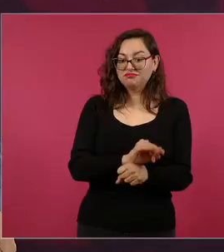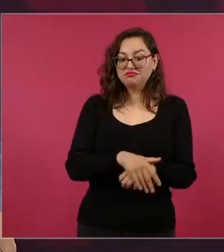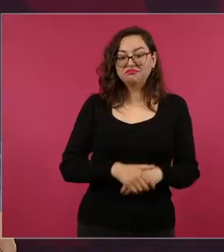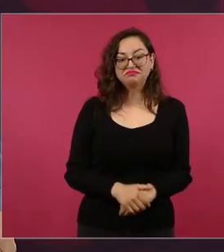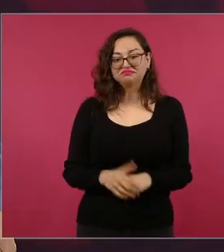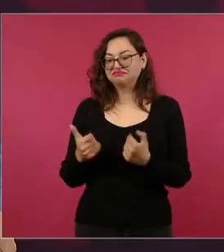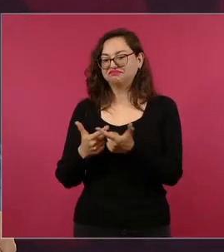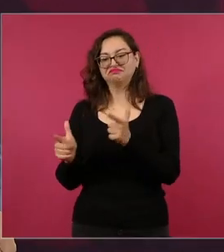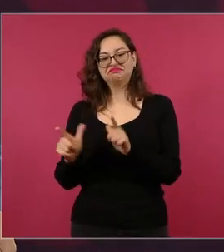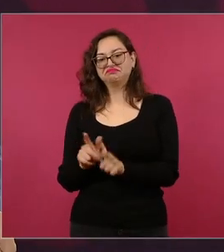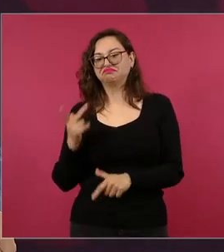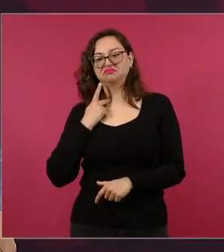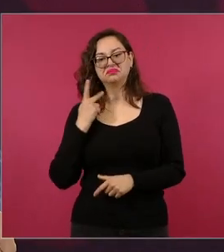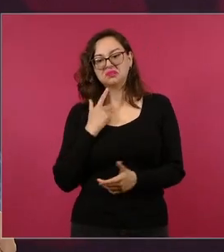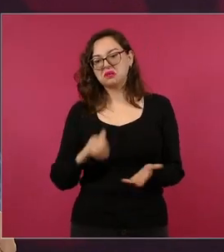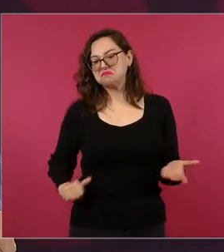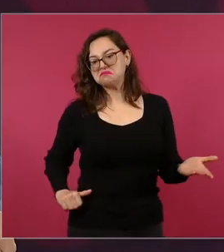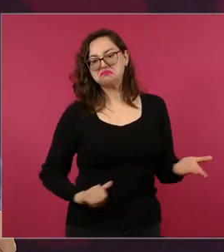a expulsarlo.